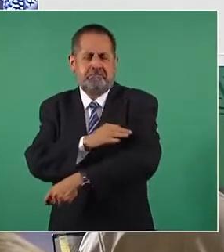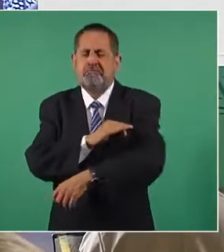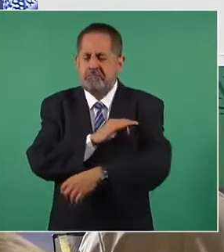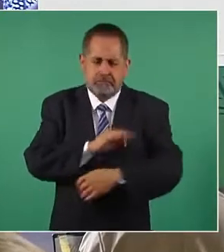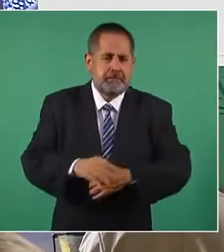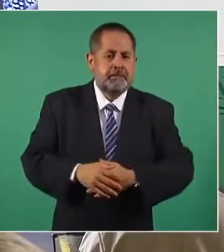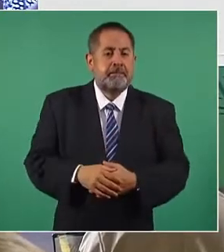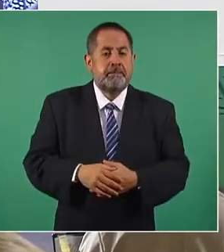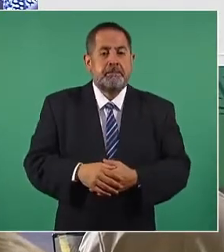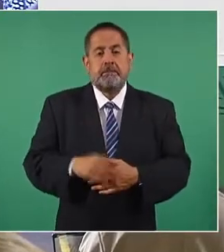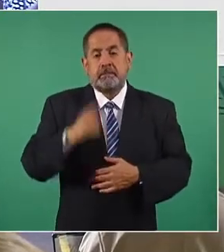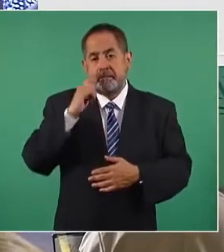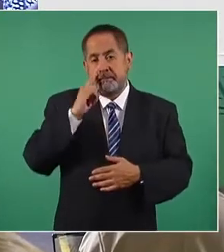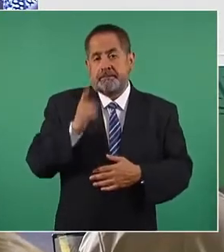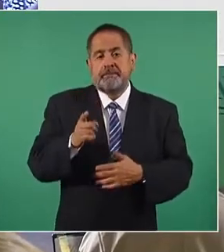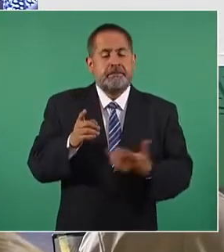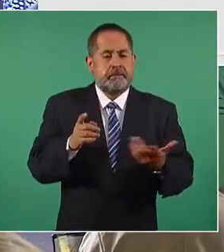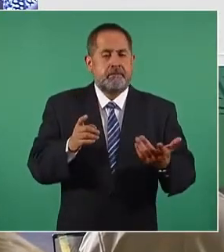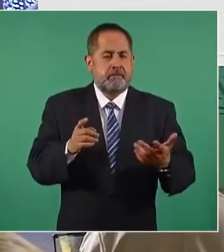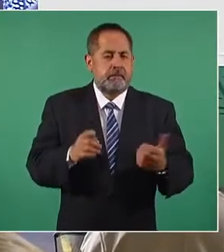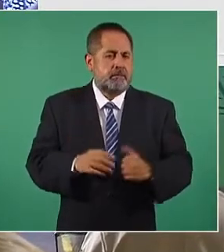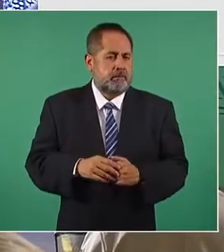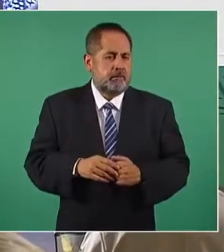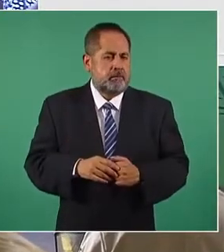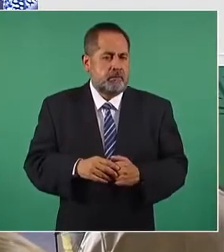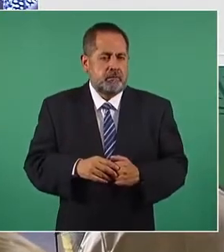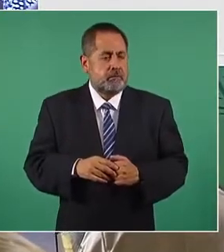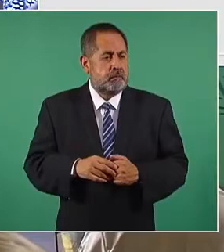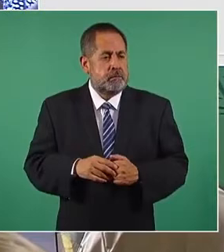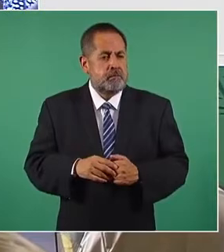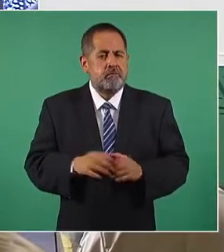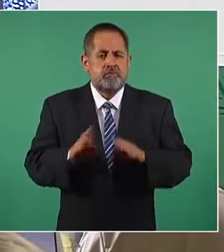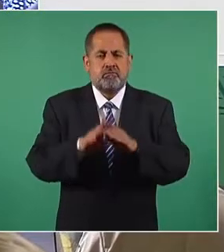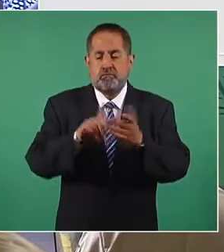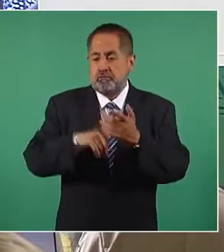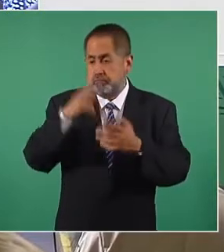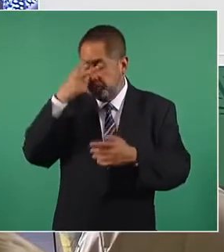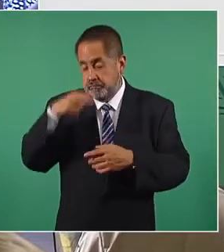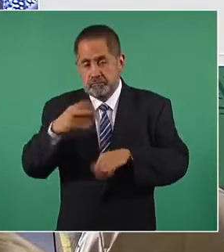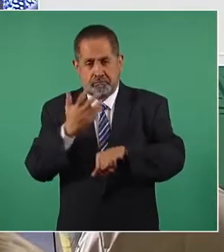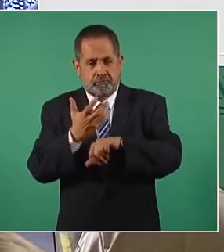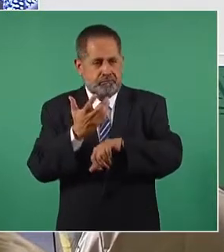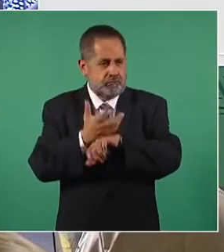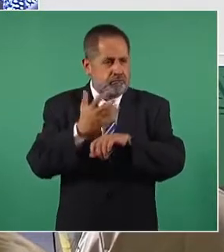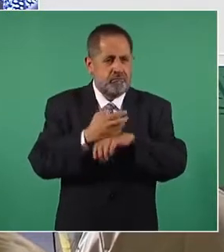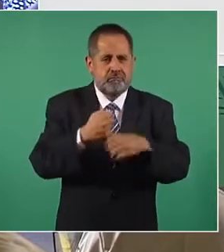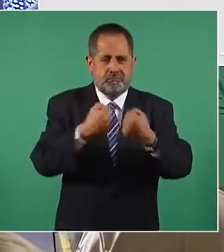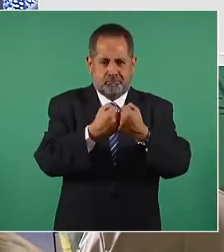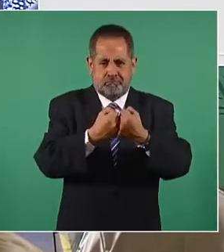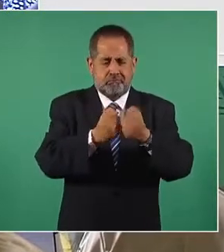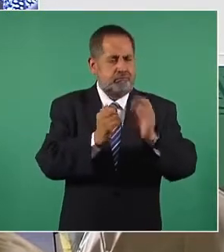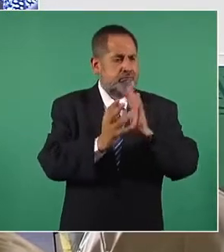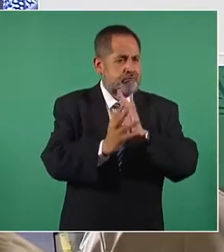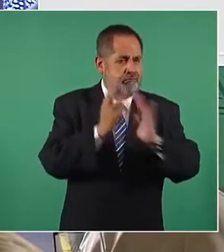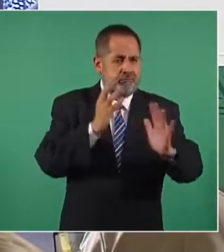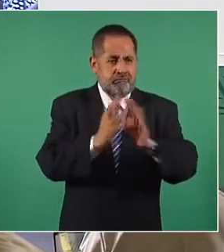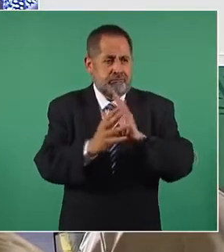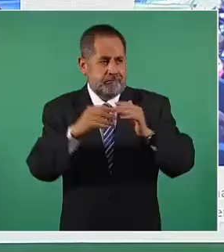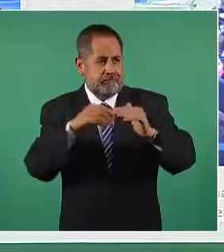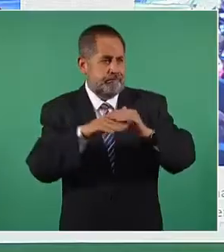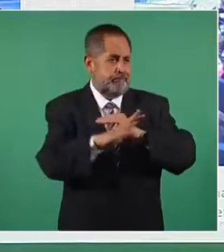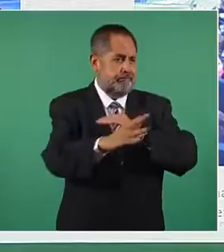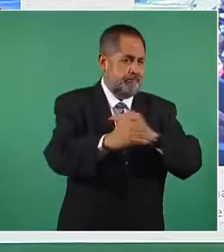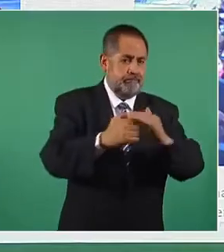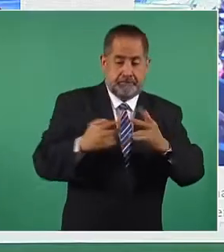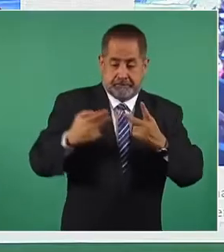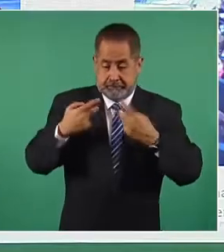vacunación transfronteriza, resultado de la coordinación entre México y Estados Unidos, para personas que trabajan en Estados